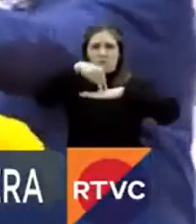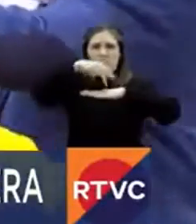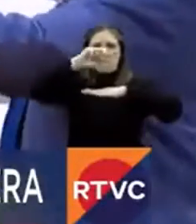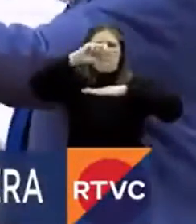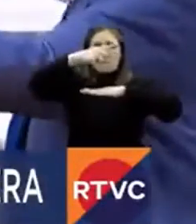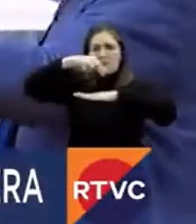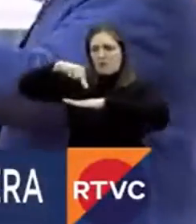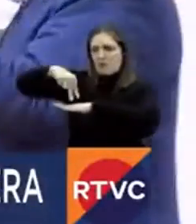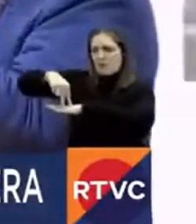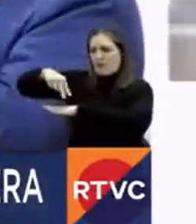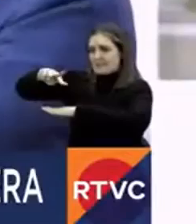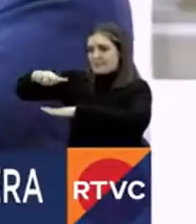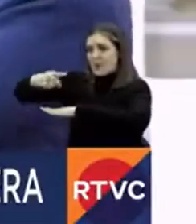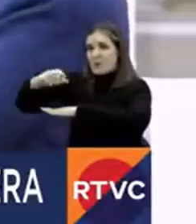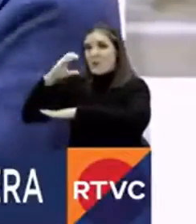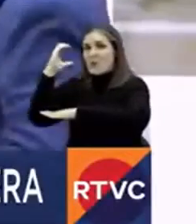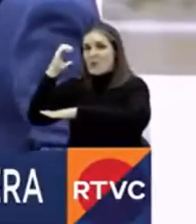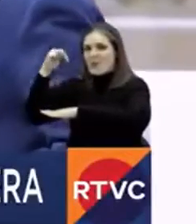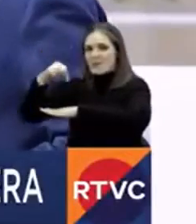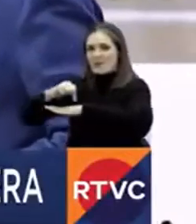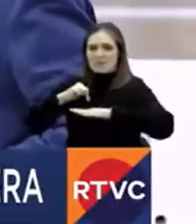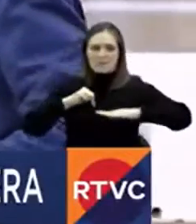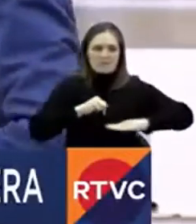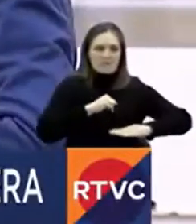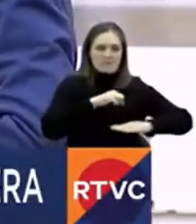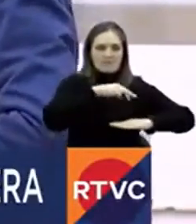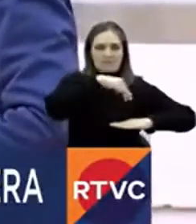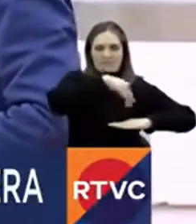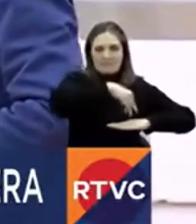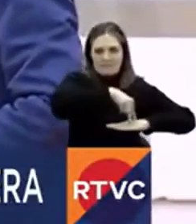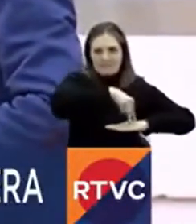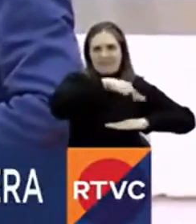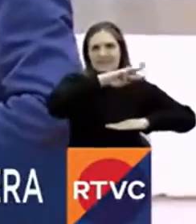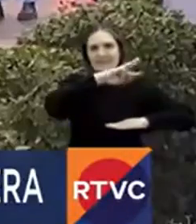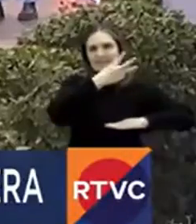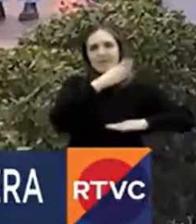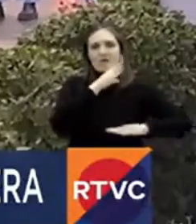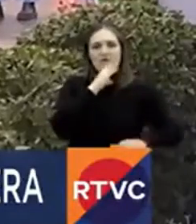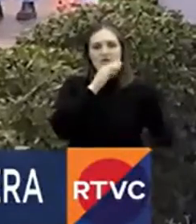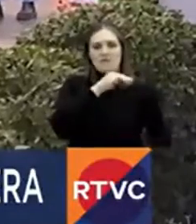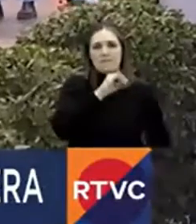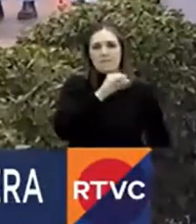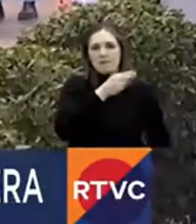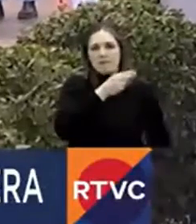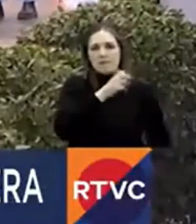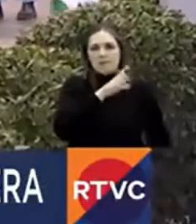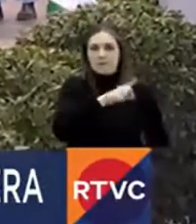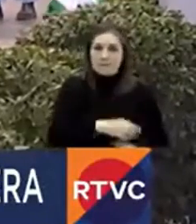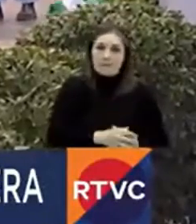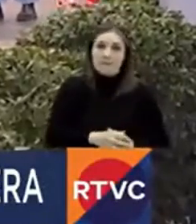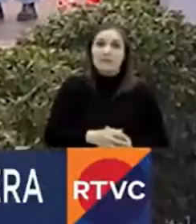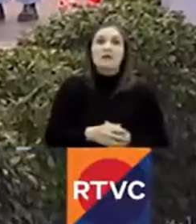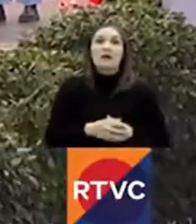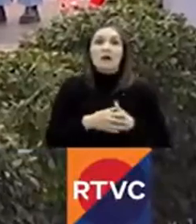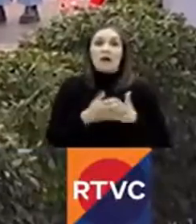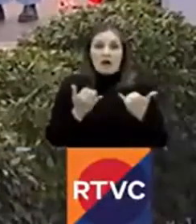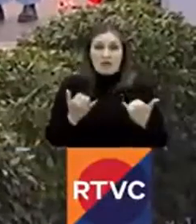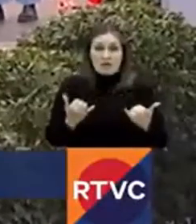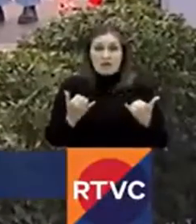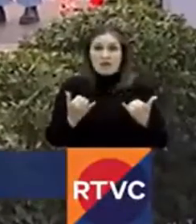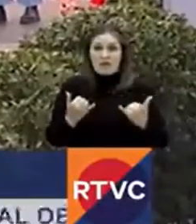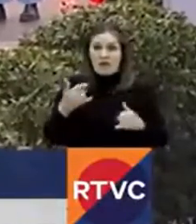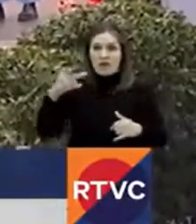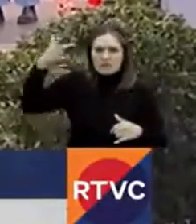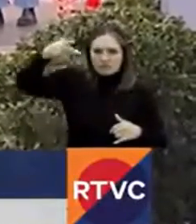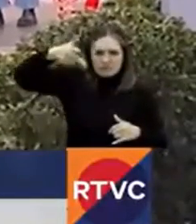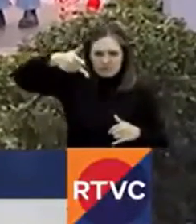Santiago Buitrago en la segunda posición y Mikel Landa en la tercera. La jornada de este sábado, de más de 3.000 metros de desnivel positivo